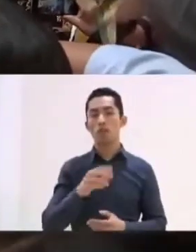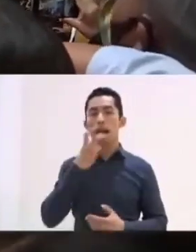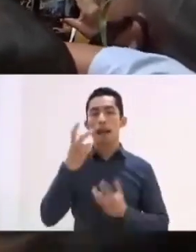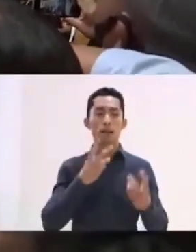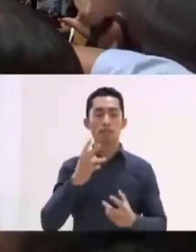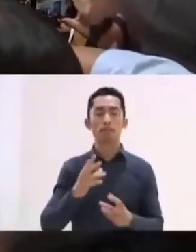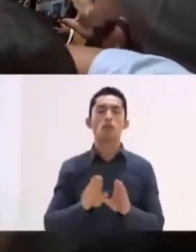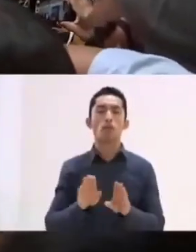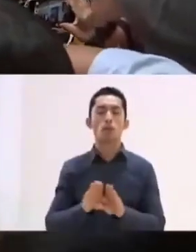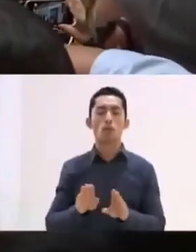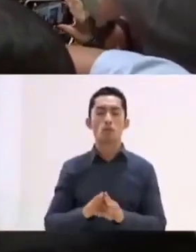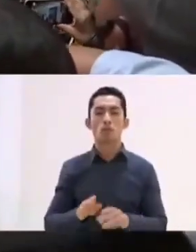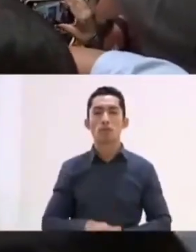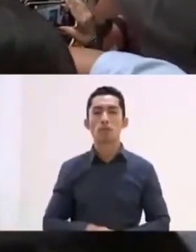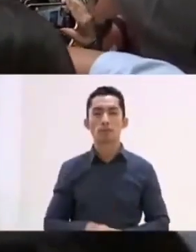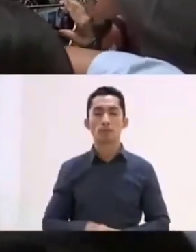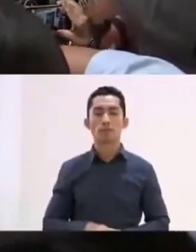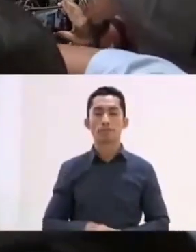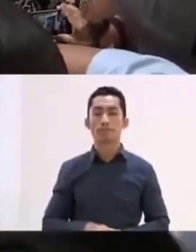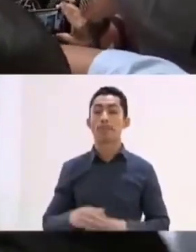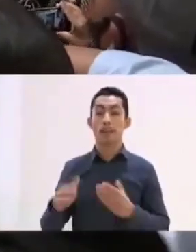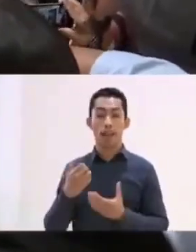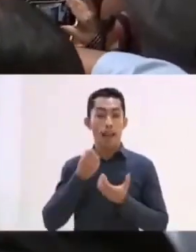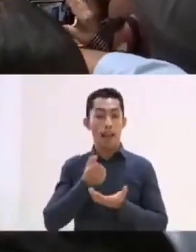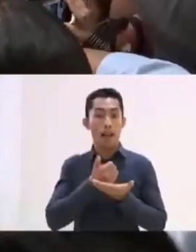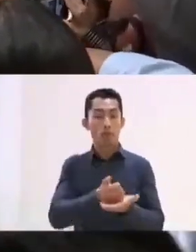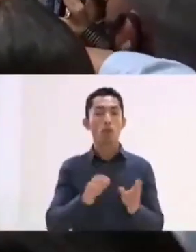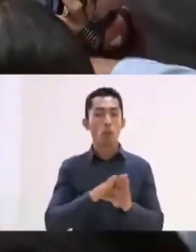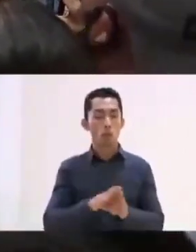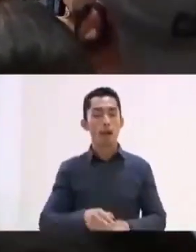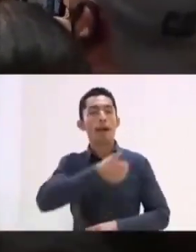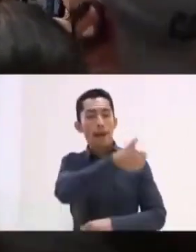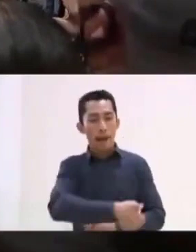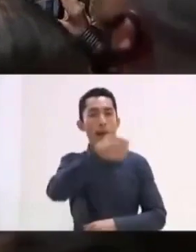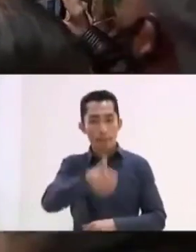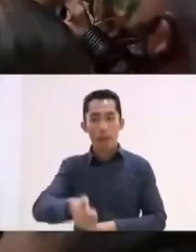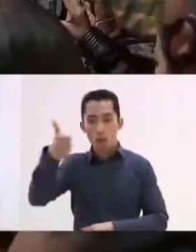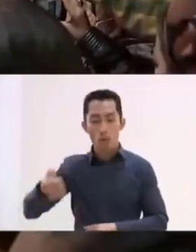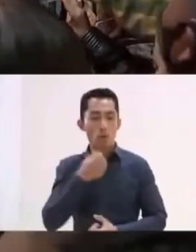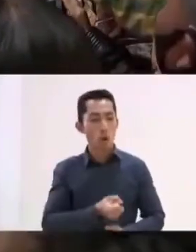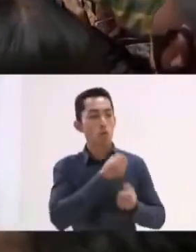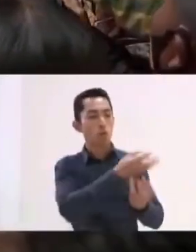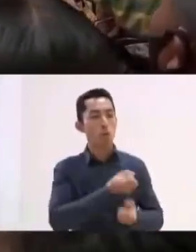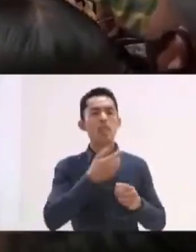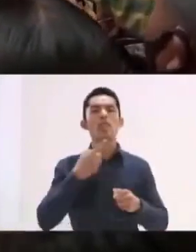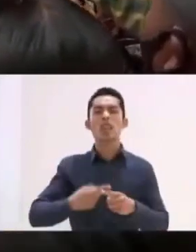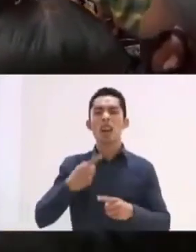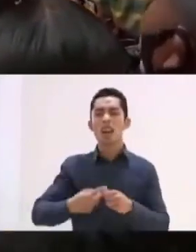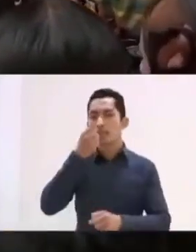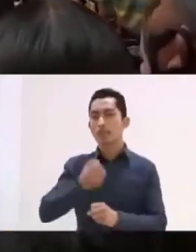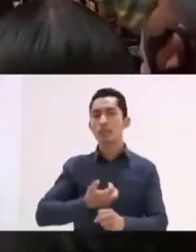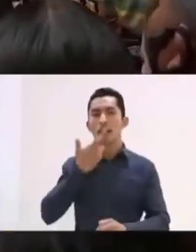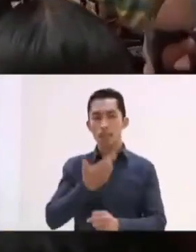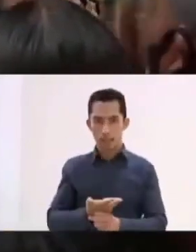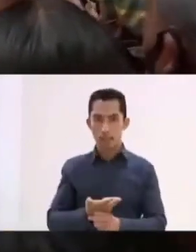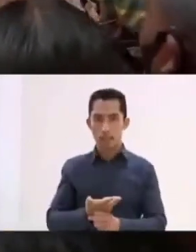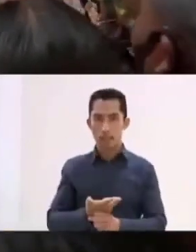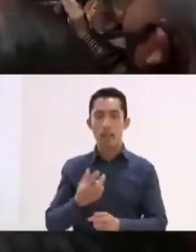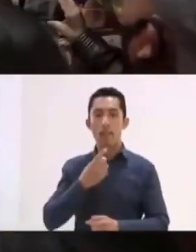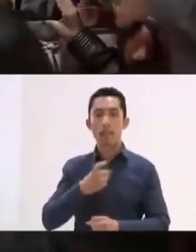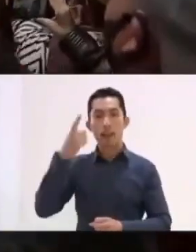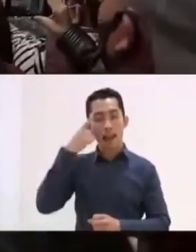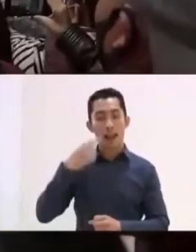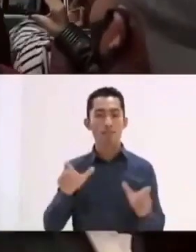Se va a entregar de manera directa y lo va a entregar la Secretaría de la